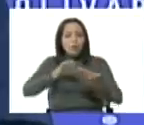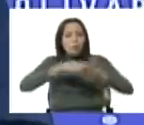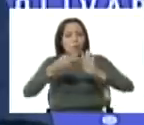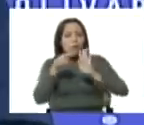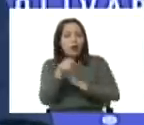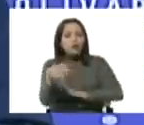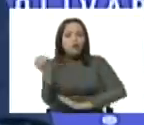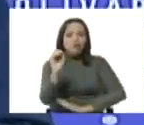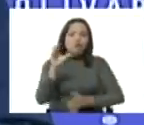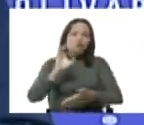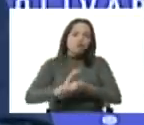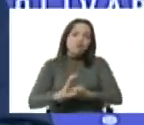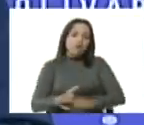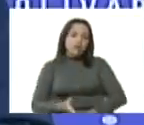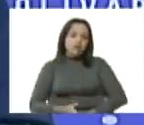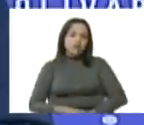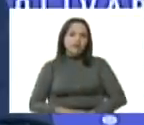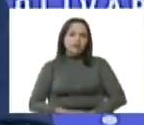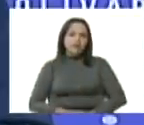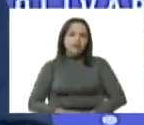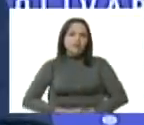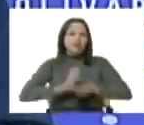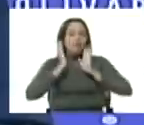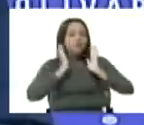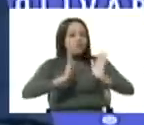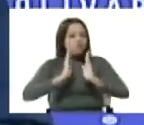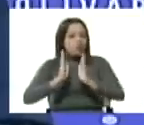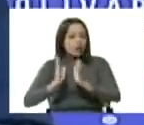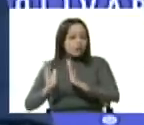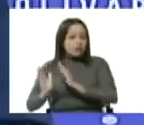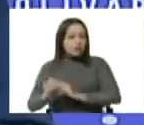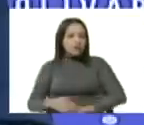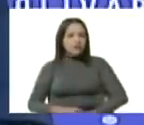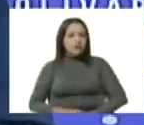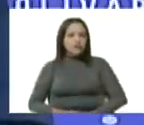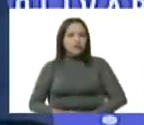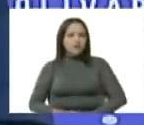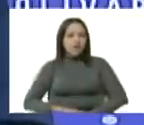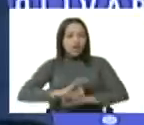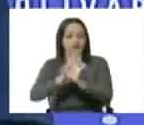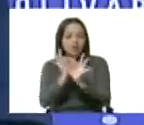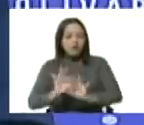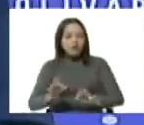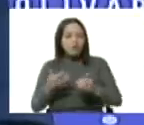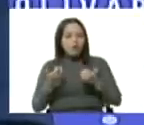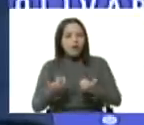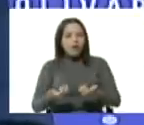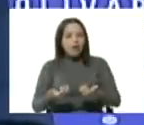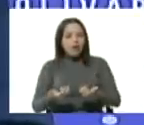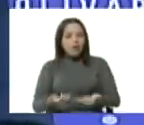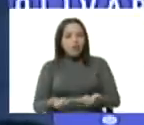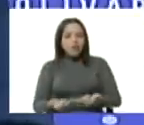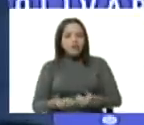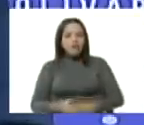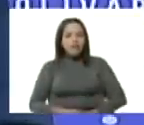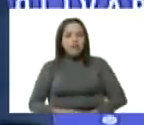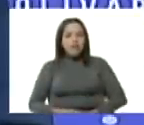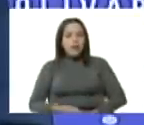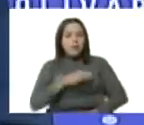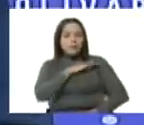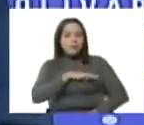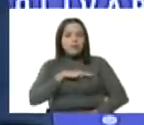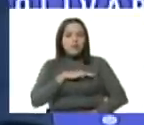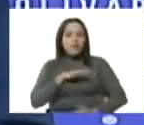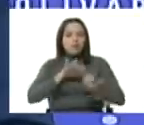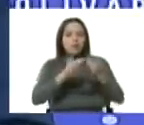ciudad, de la organización. Los instrumentos que hoy tenemos, la misión Barrio Nuevo, Barrio Tricolor,